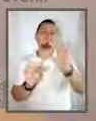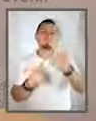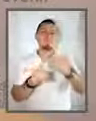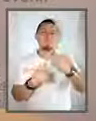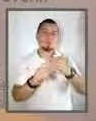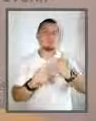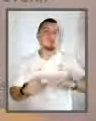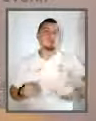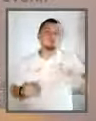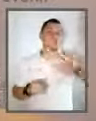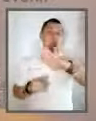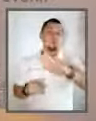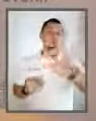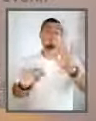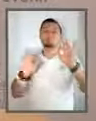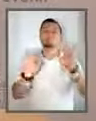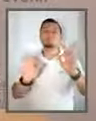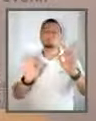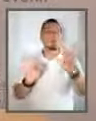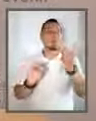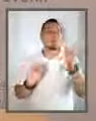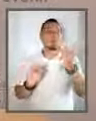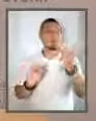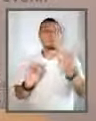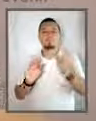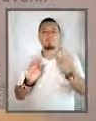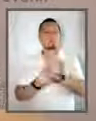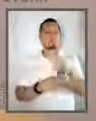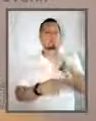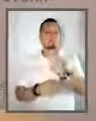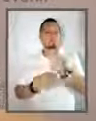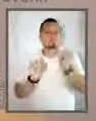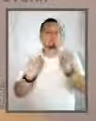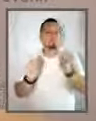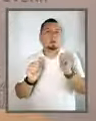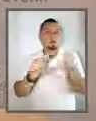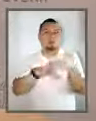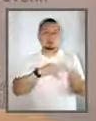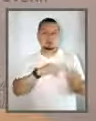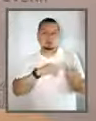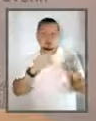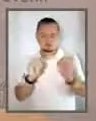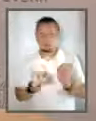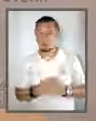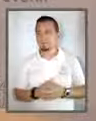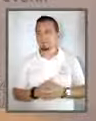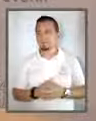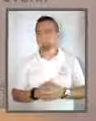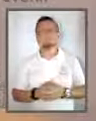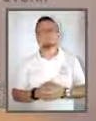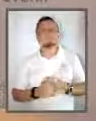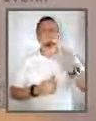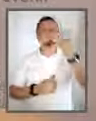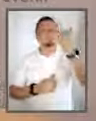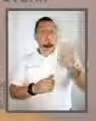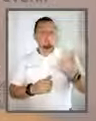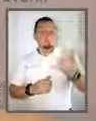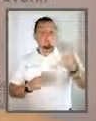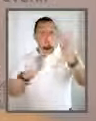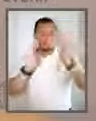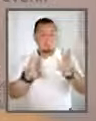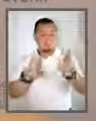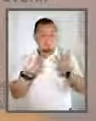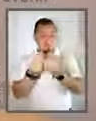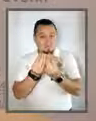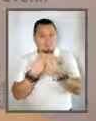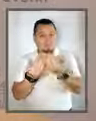el resto han resultado negativas. Adicionalmente, hemos distribuido gel